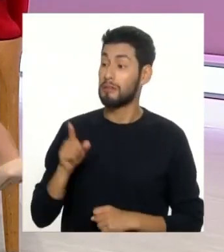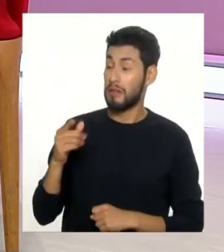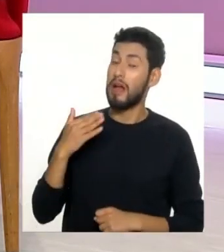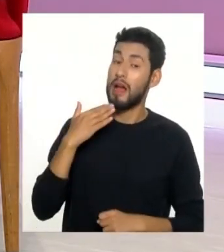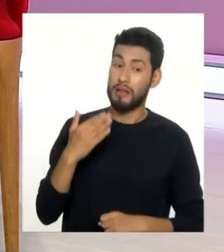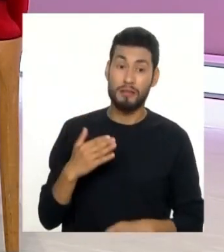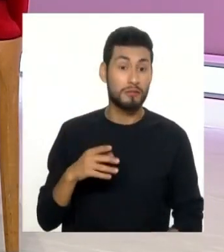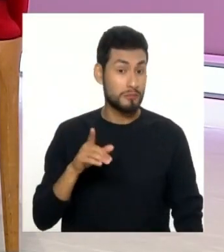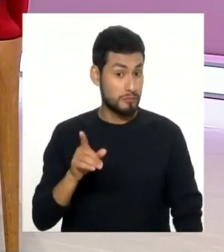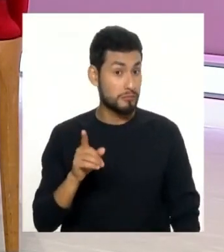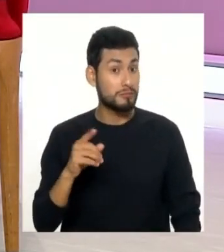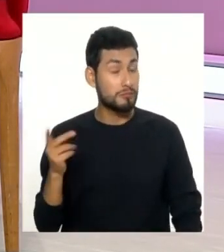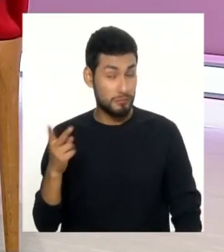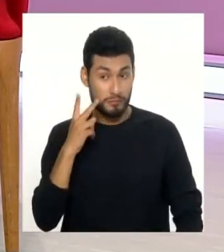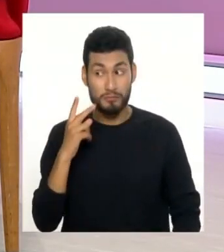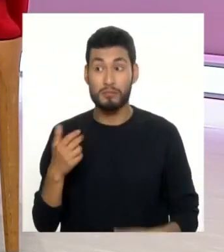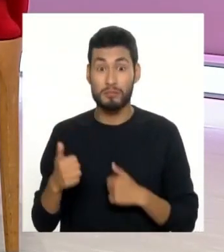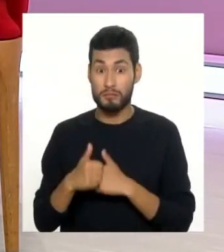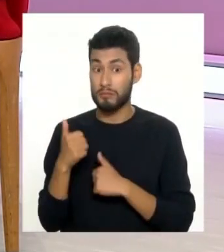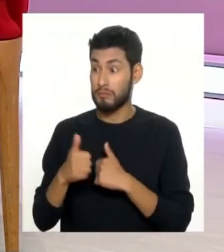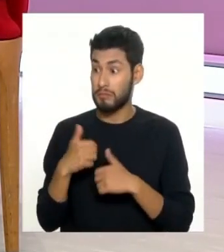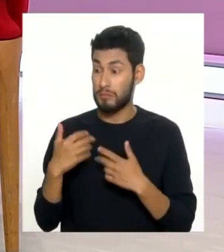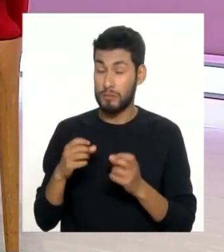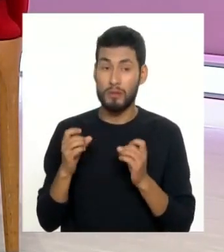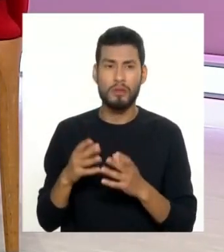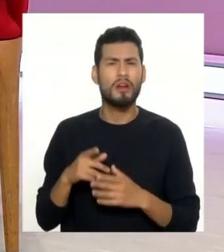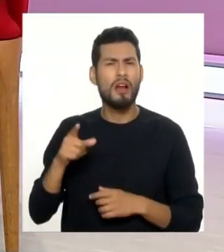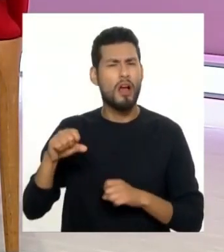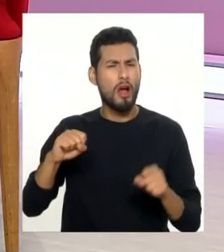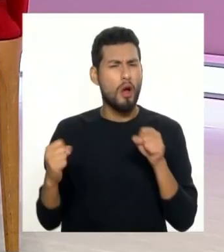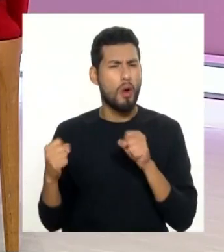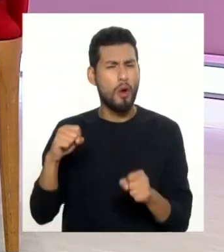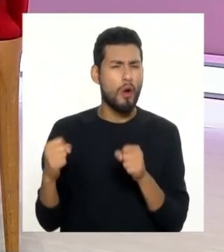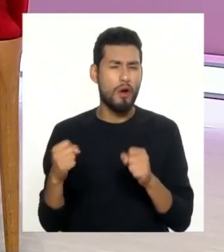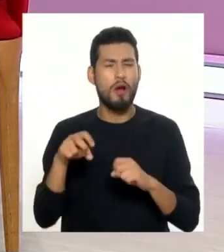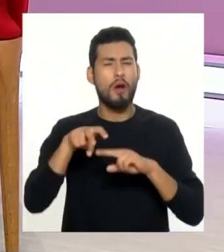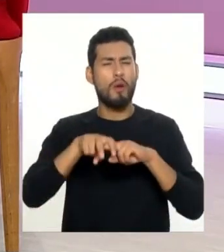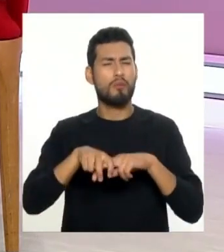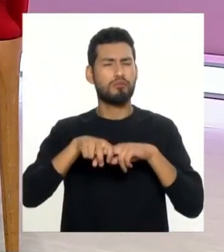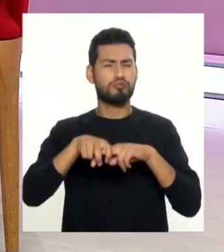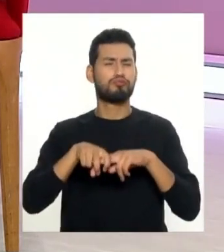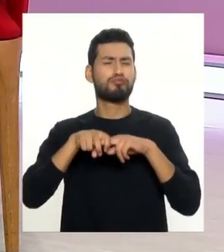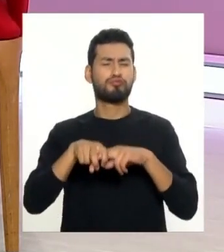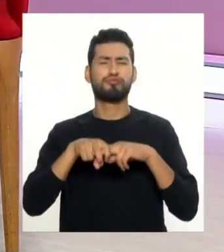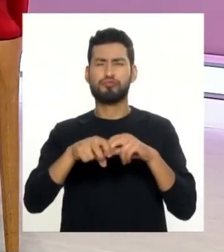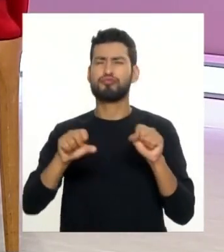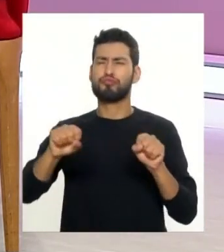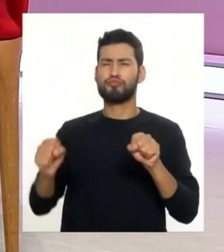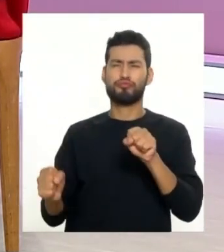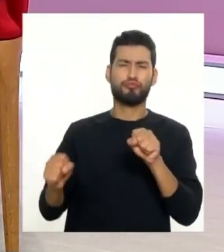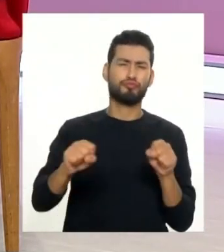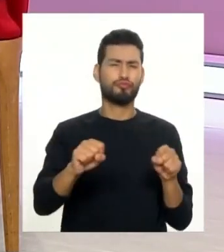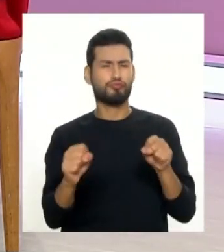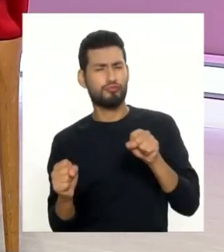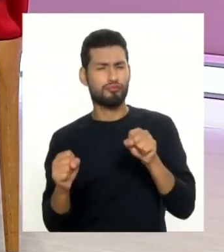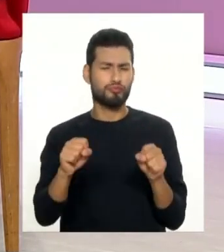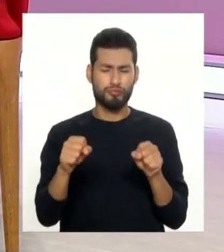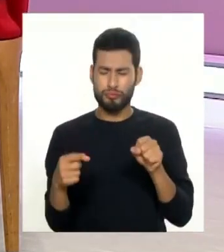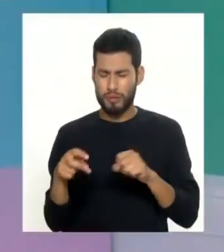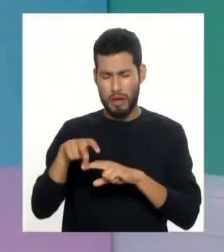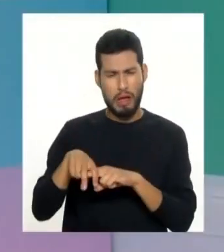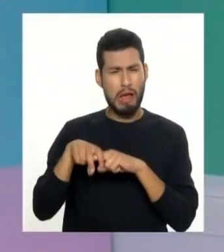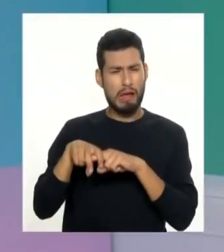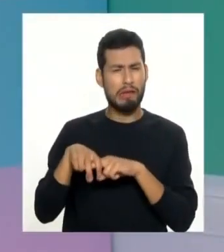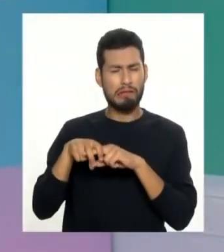Luis, es un factor de riesgo. Pero ¿cómo hacemos con esos choferes que tienen que estar sentados varias horas? Muchísimas.